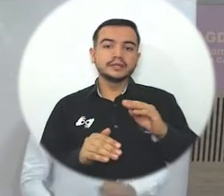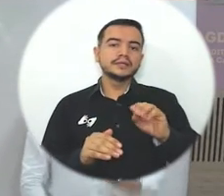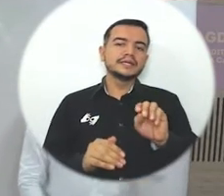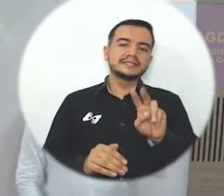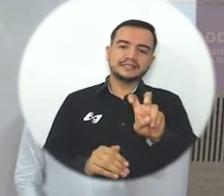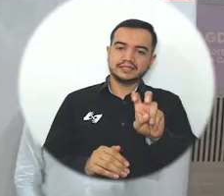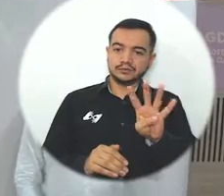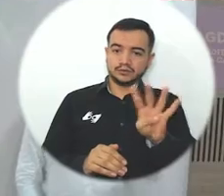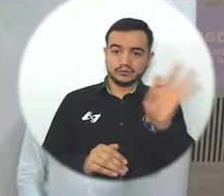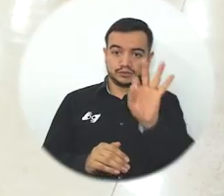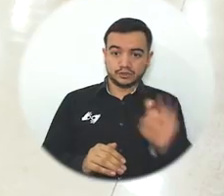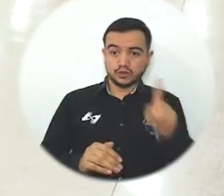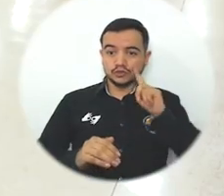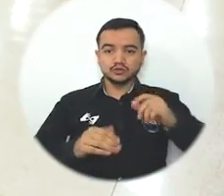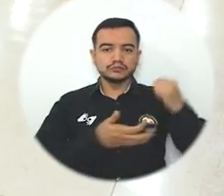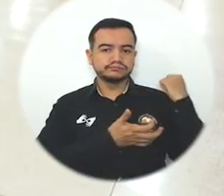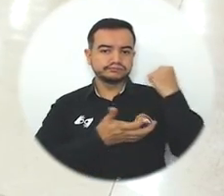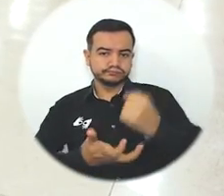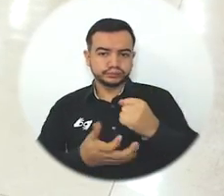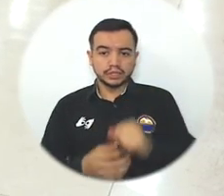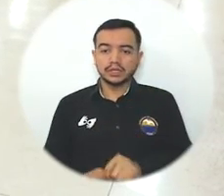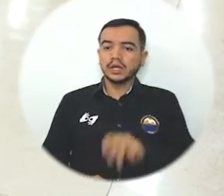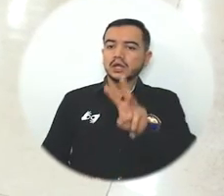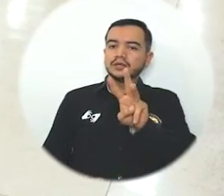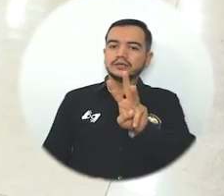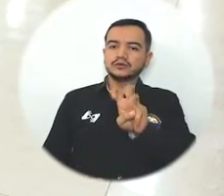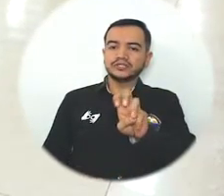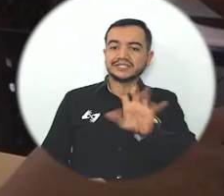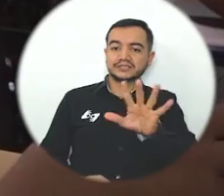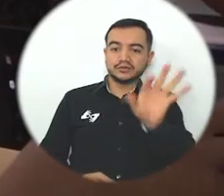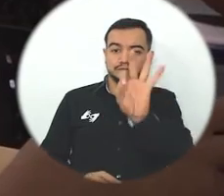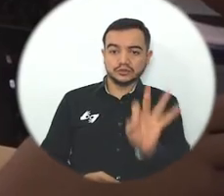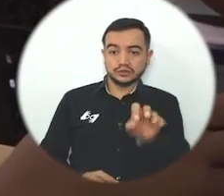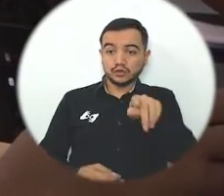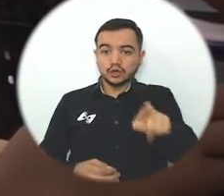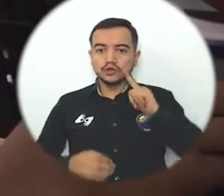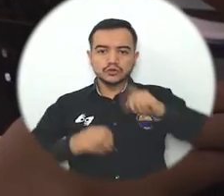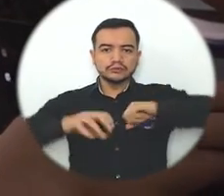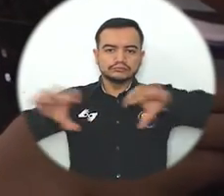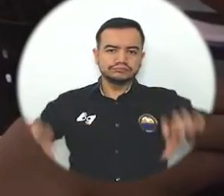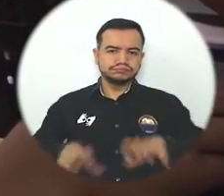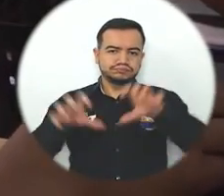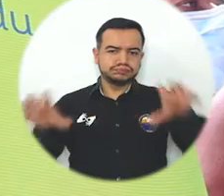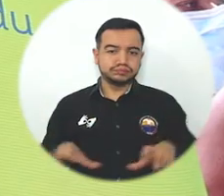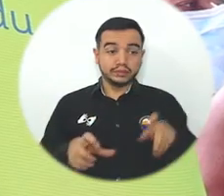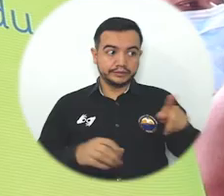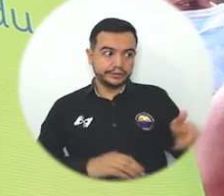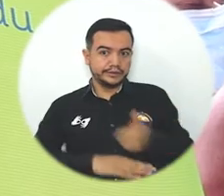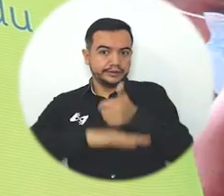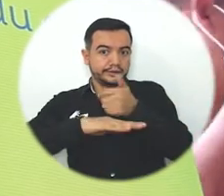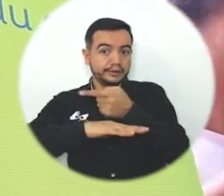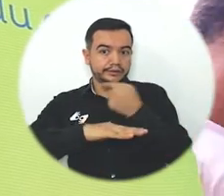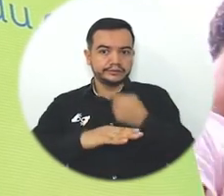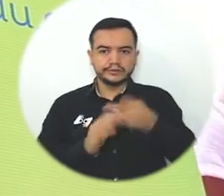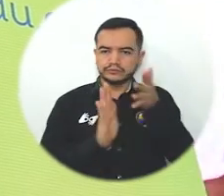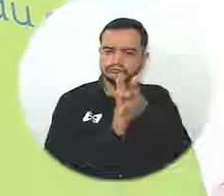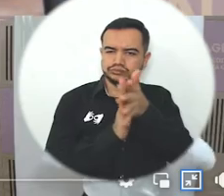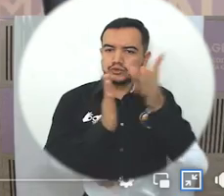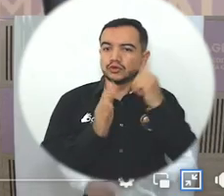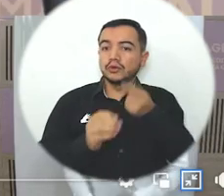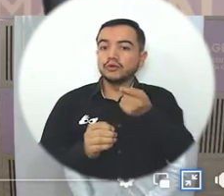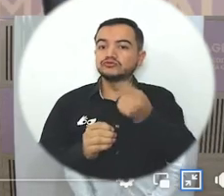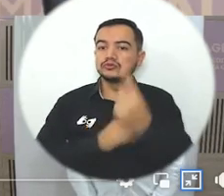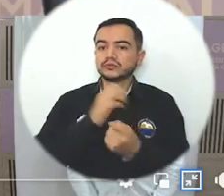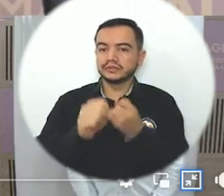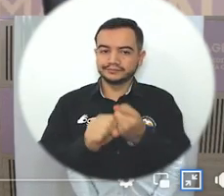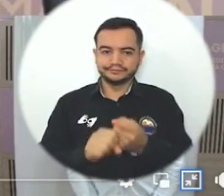74% en ejecución presupuestal y del 85% del acuerdo de gestión, el rector Vera habló de los desafíos institucionales para el 2022.